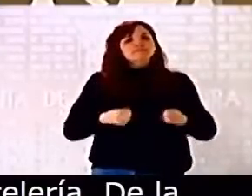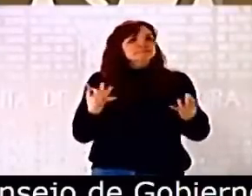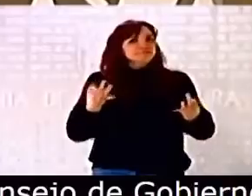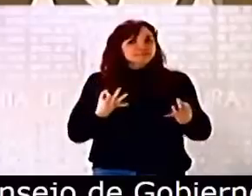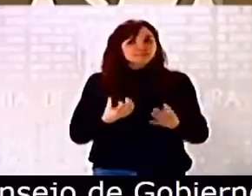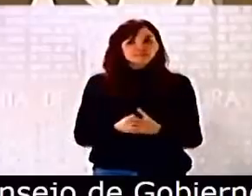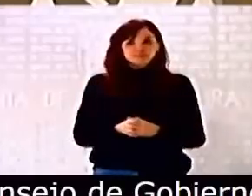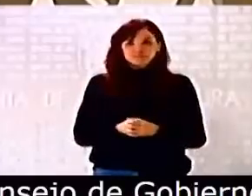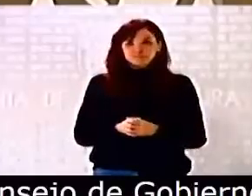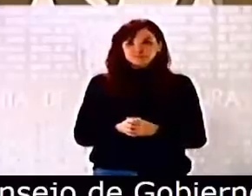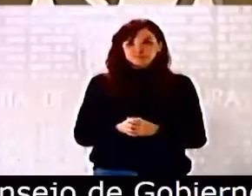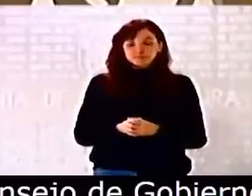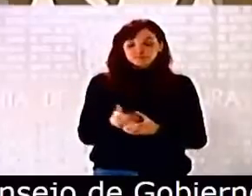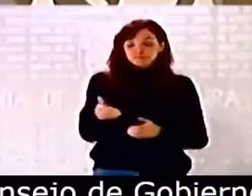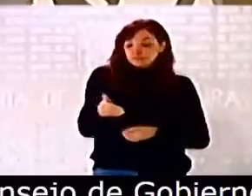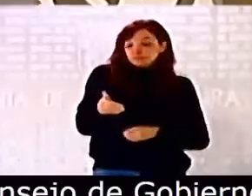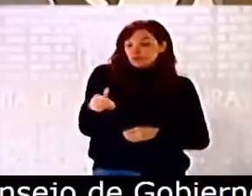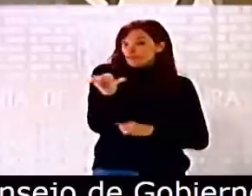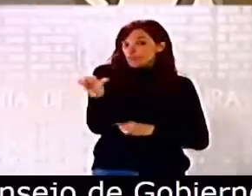que el fin de semana